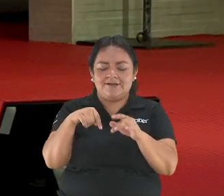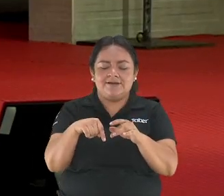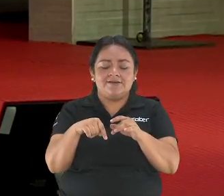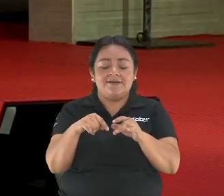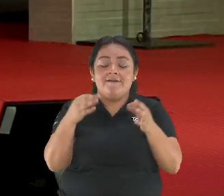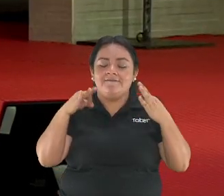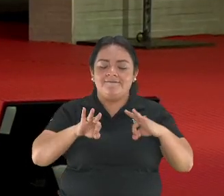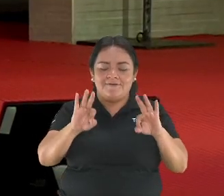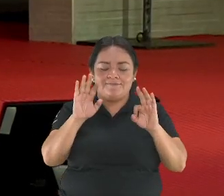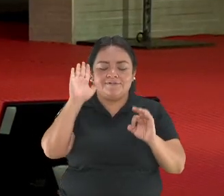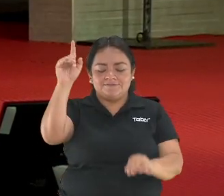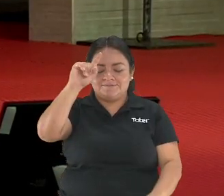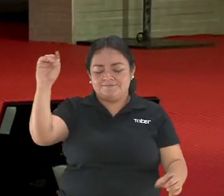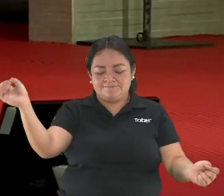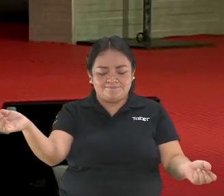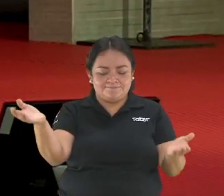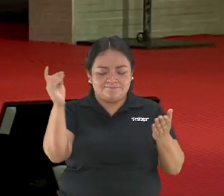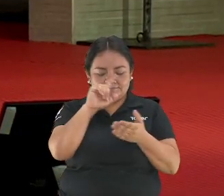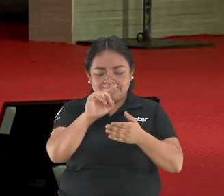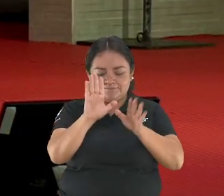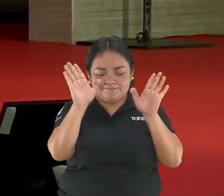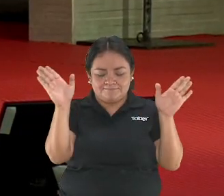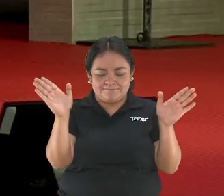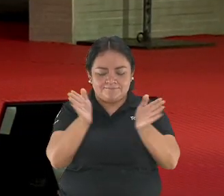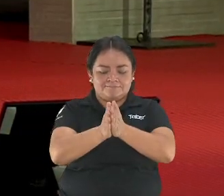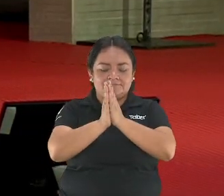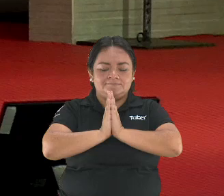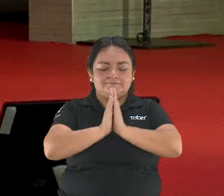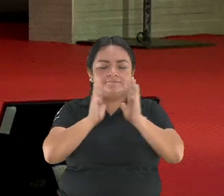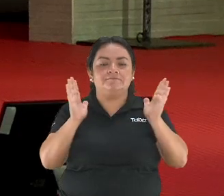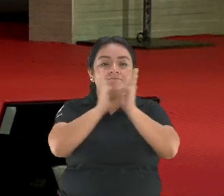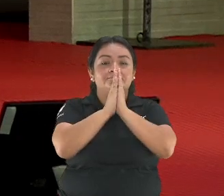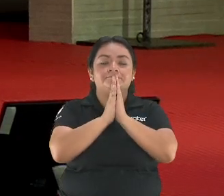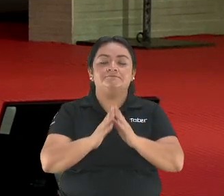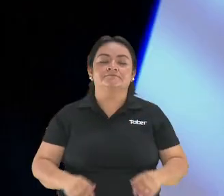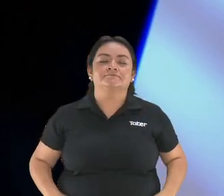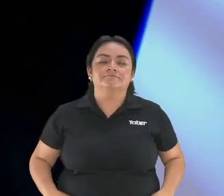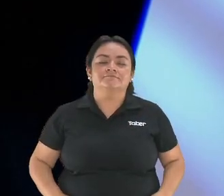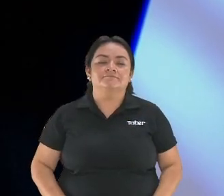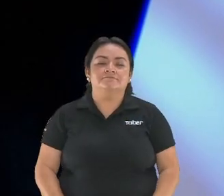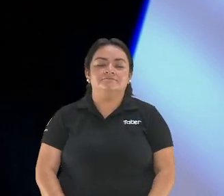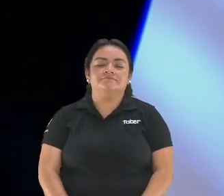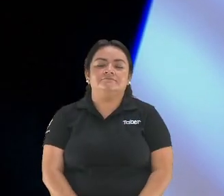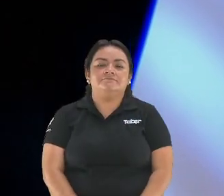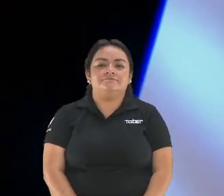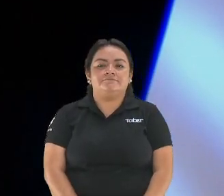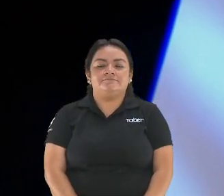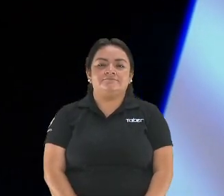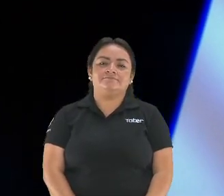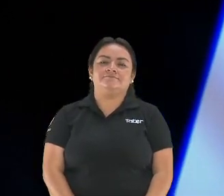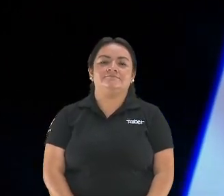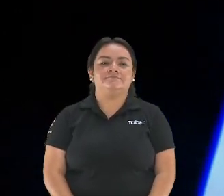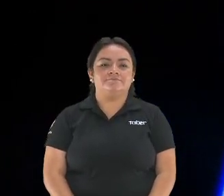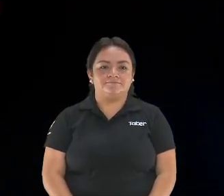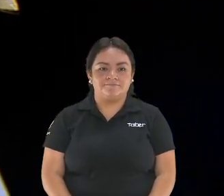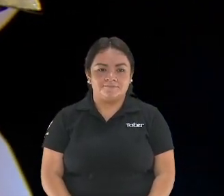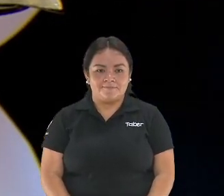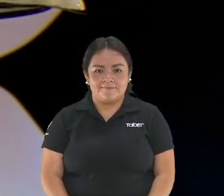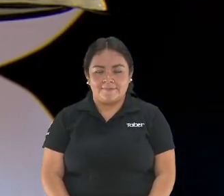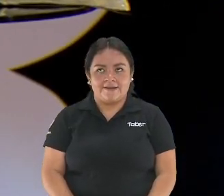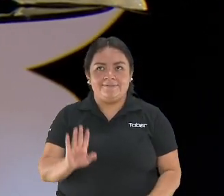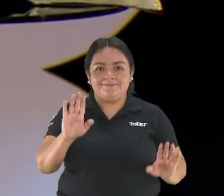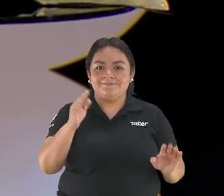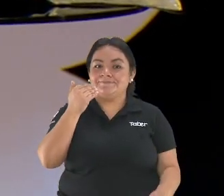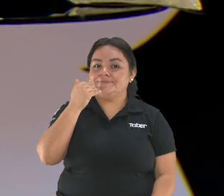de manera que tu nombre sea exaltado en cristo jesús te lo pido amen y amen puede sentarse cuentan que en una